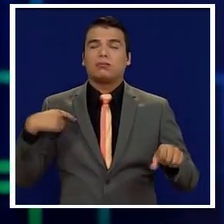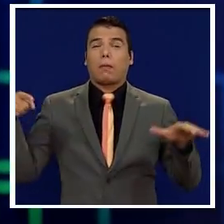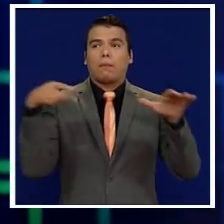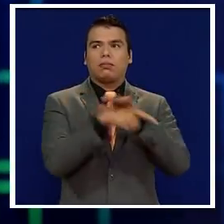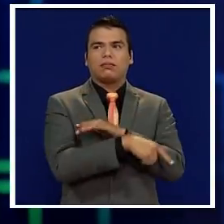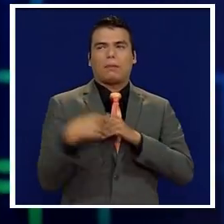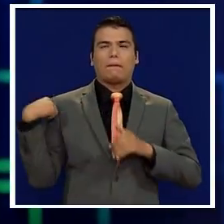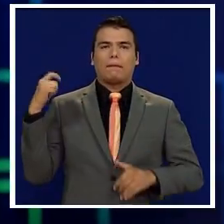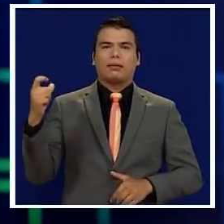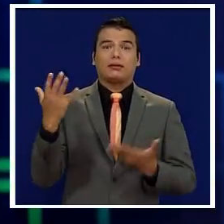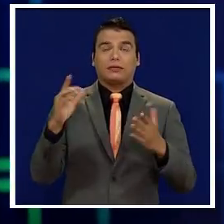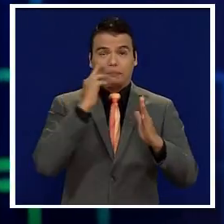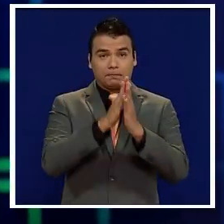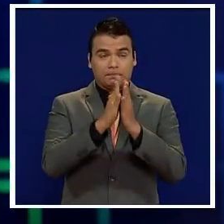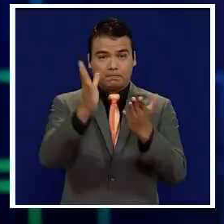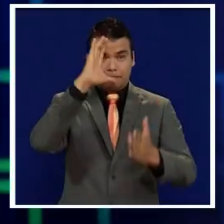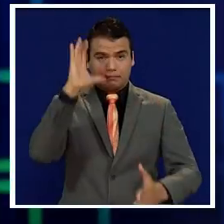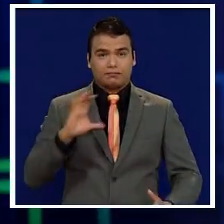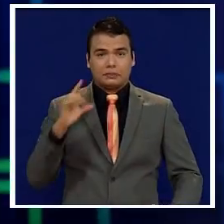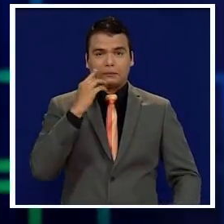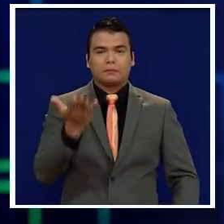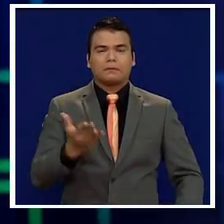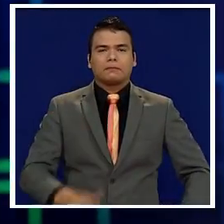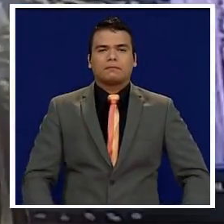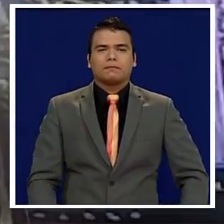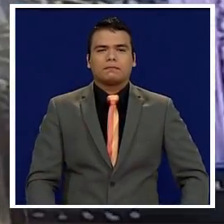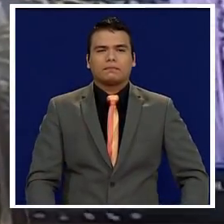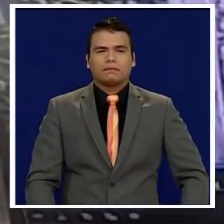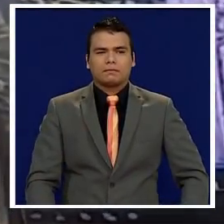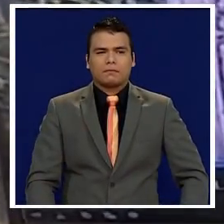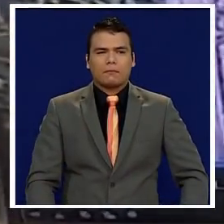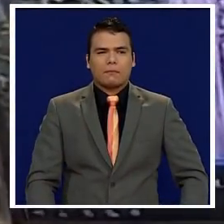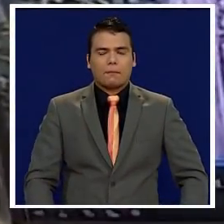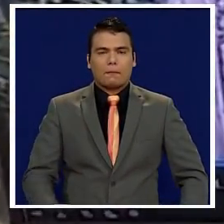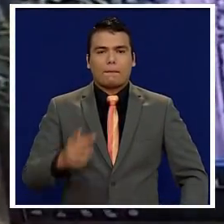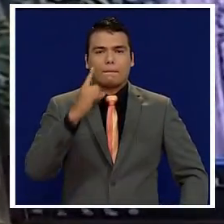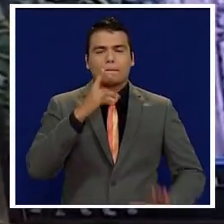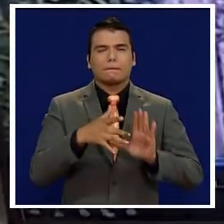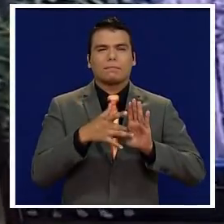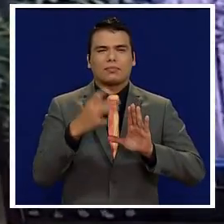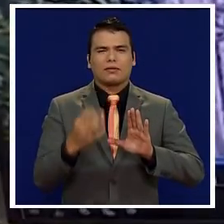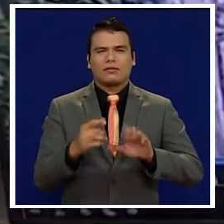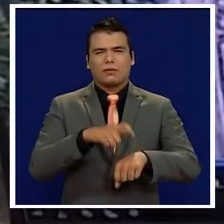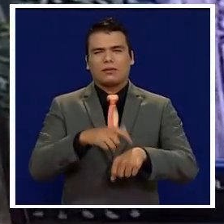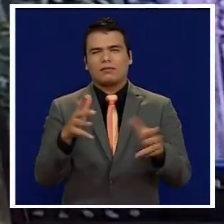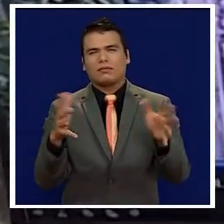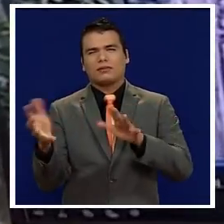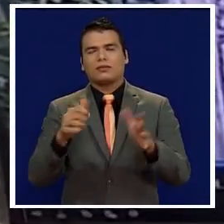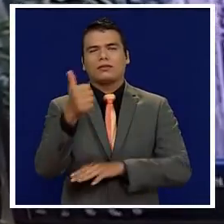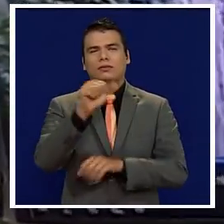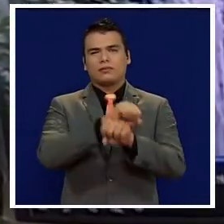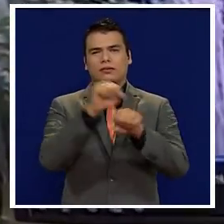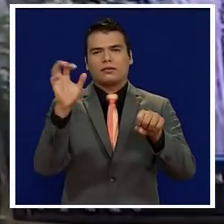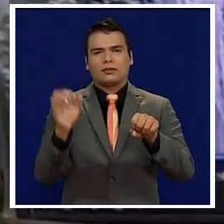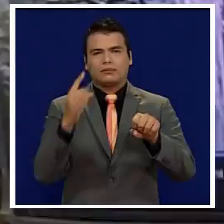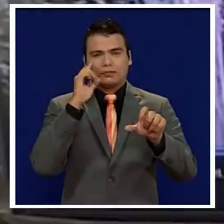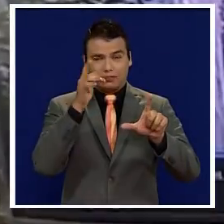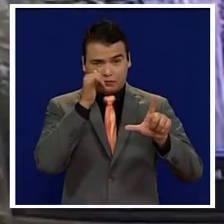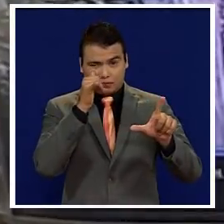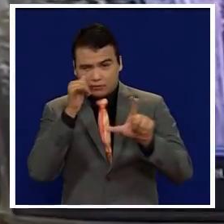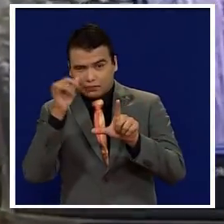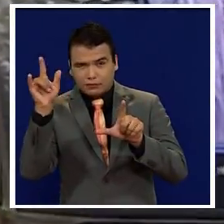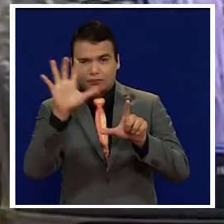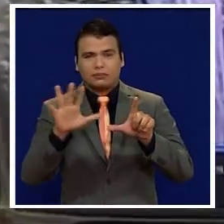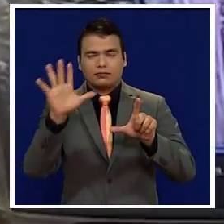pudor, informa Carmen Alicia Sarmiento. El ataque fue perpetrado hacia las 10 de la mañana y quedó registrado por la cámara de